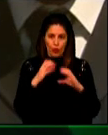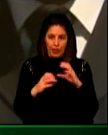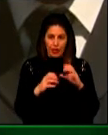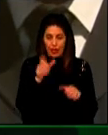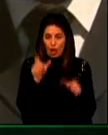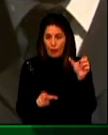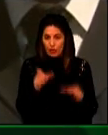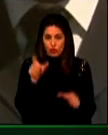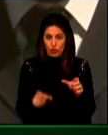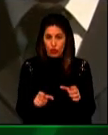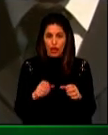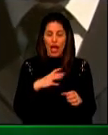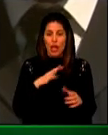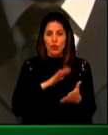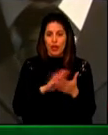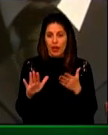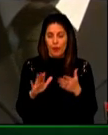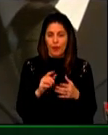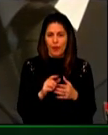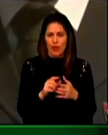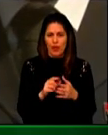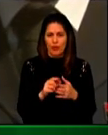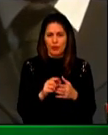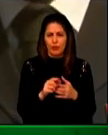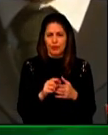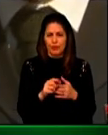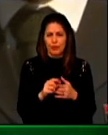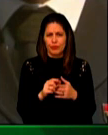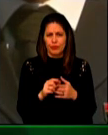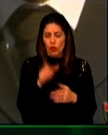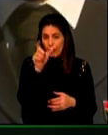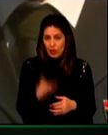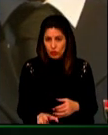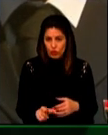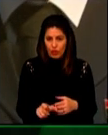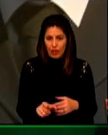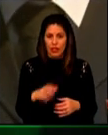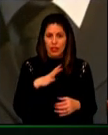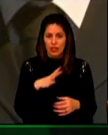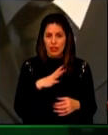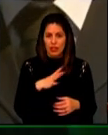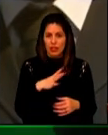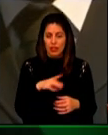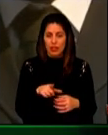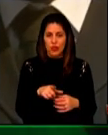Sí, hay un escape de una persona que tenía